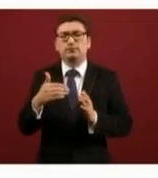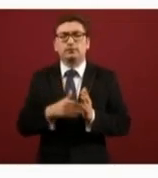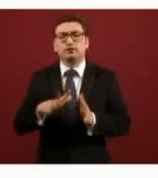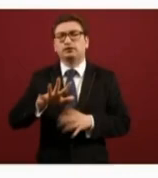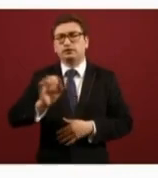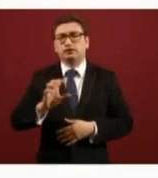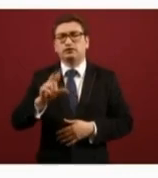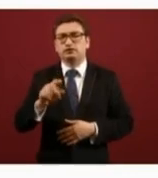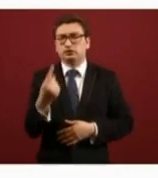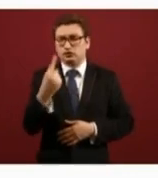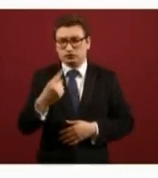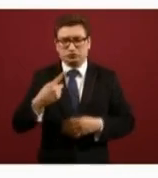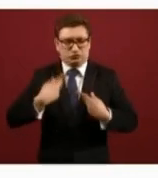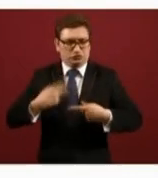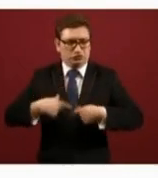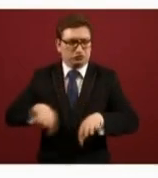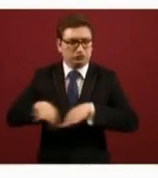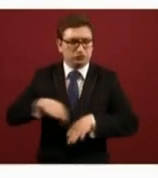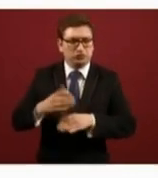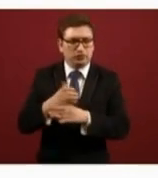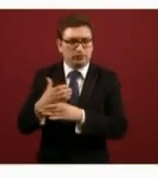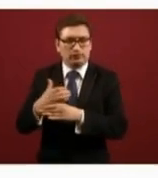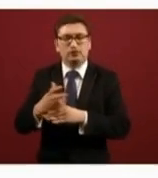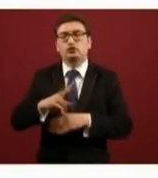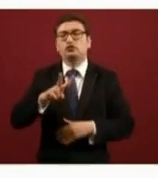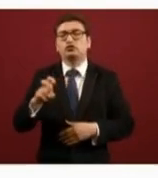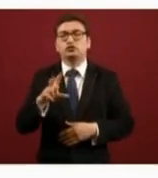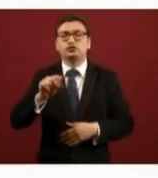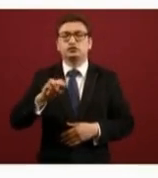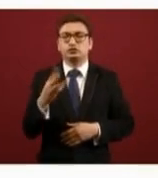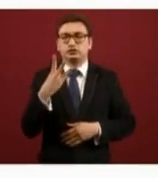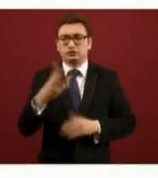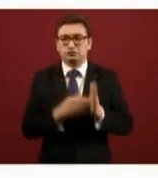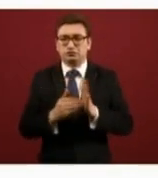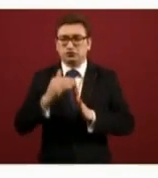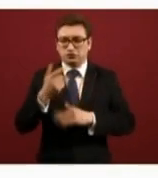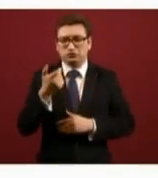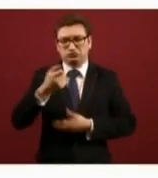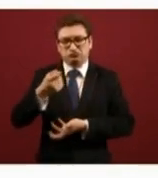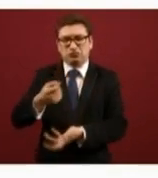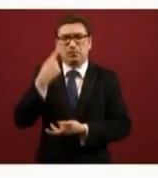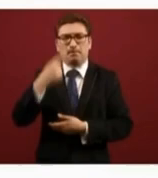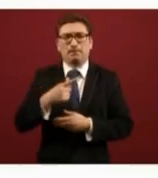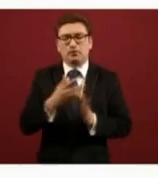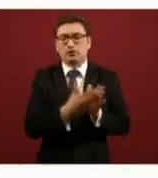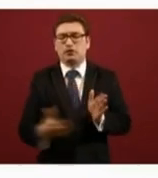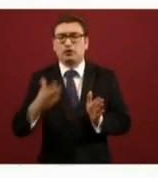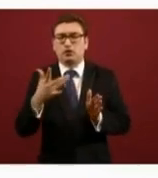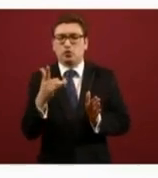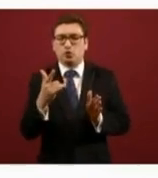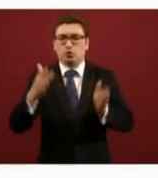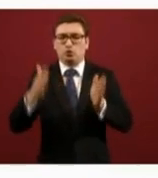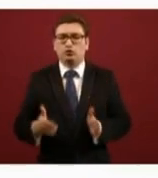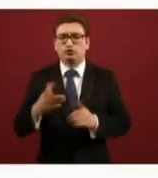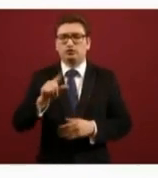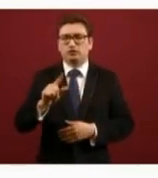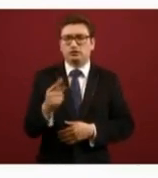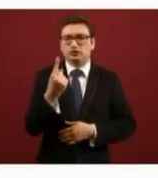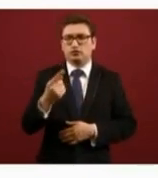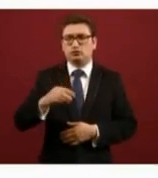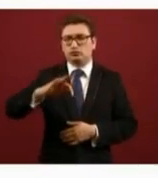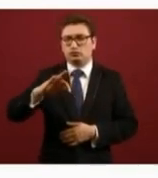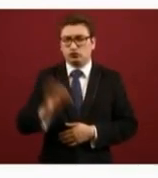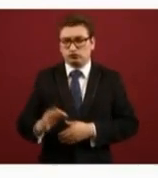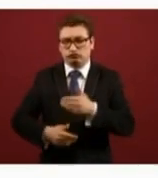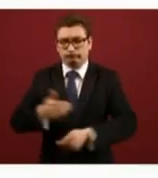176.581 productores de café con 883 millones de pesos para terminar el mes de julio con 71%